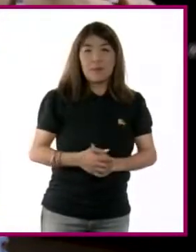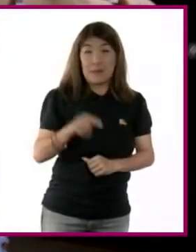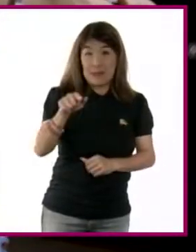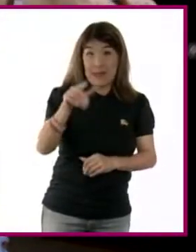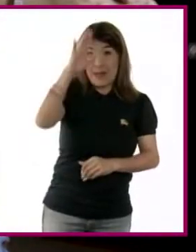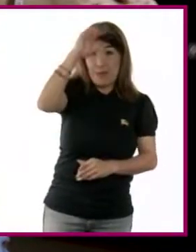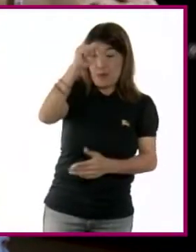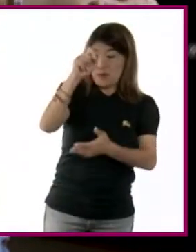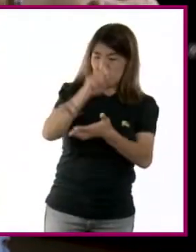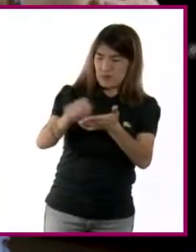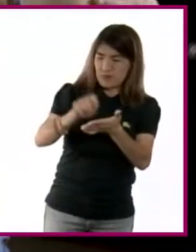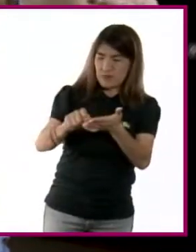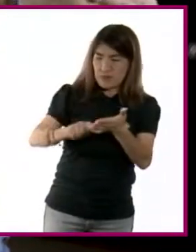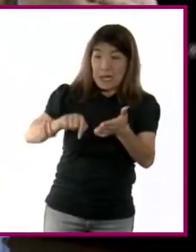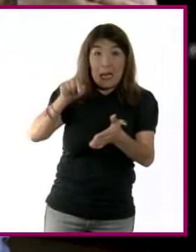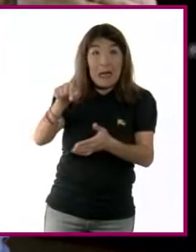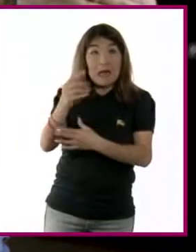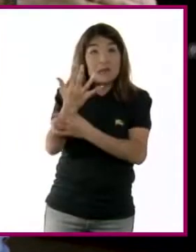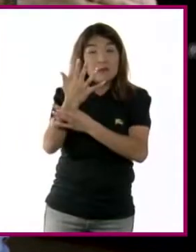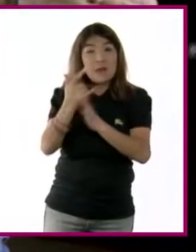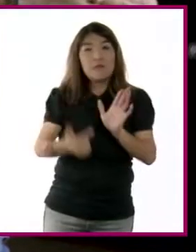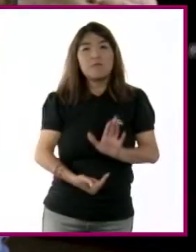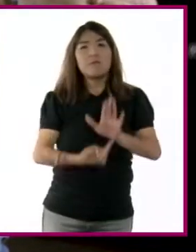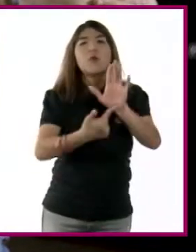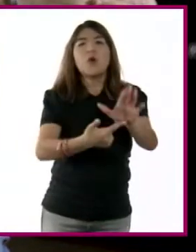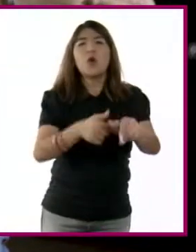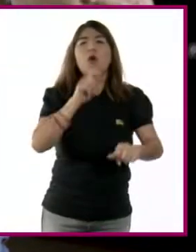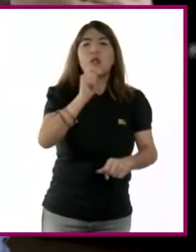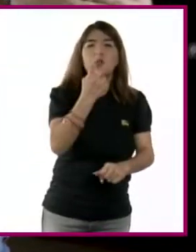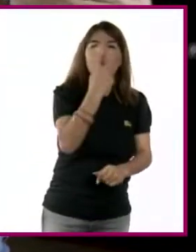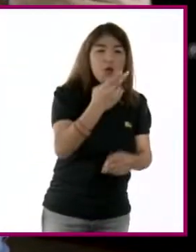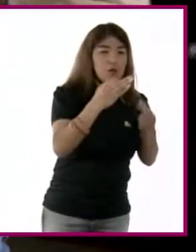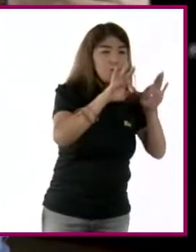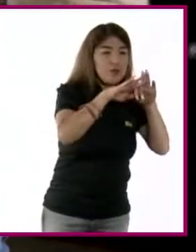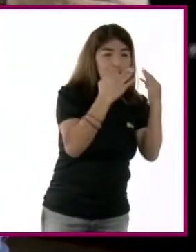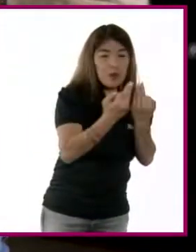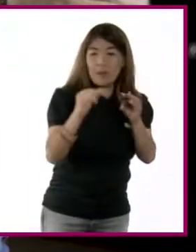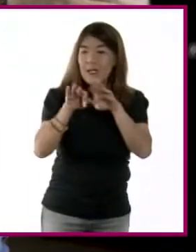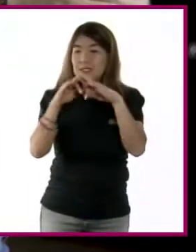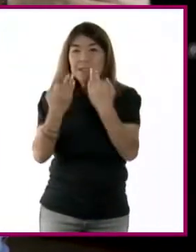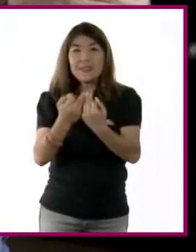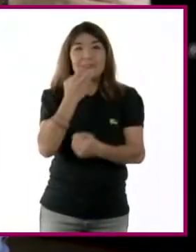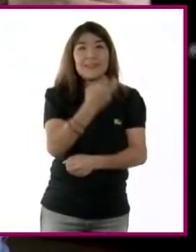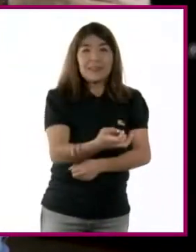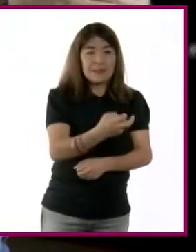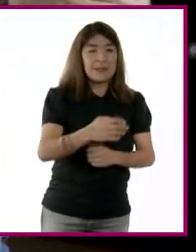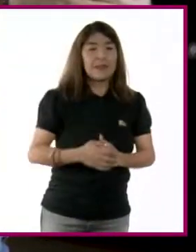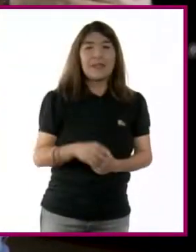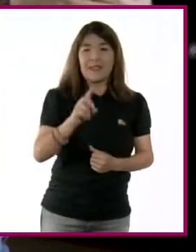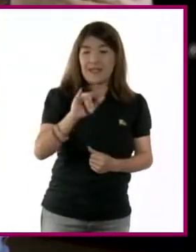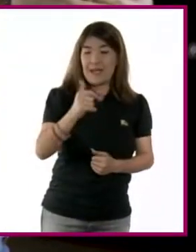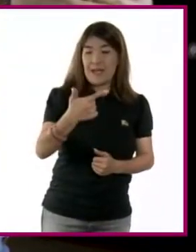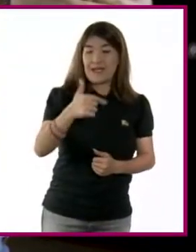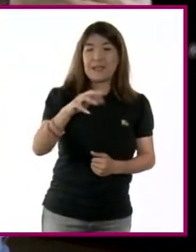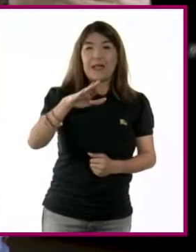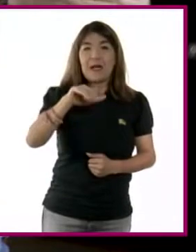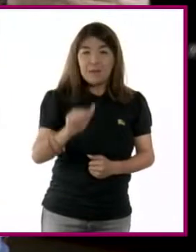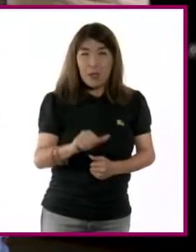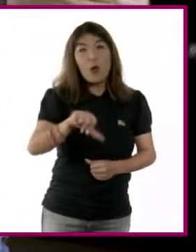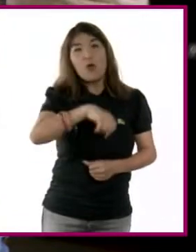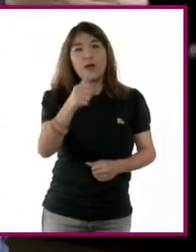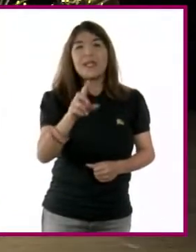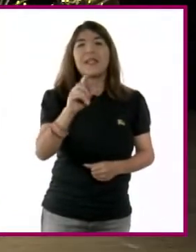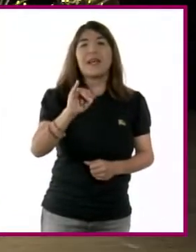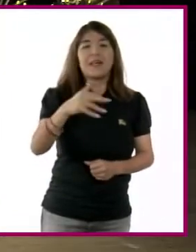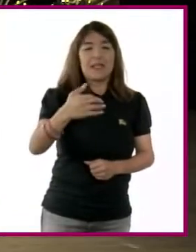tratados, él explicó estos dos tipos de lógica, inventando así nuevos métodos como el diagrama biliteral o diagrama de